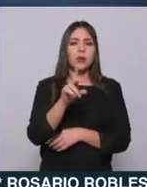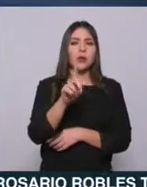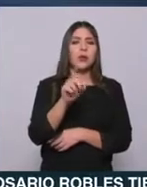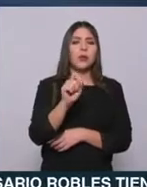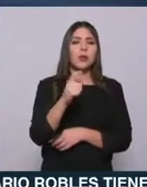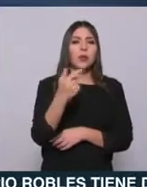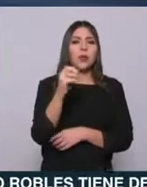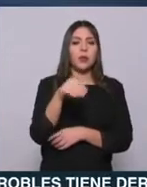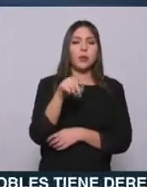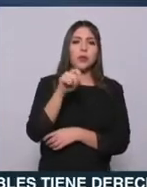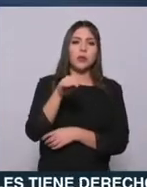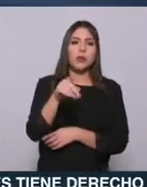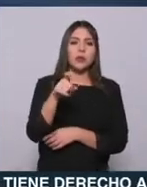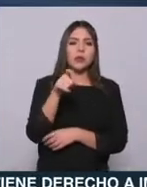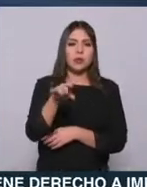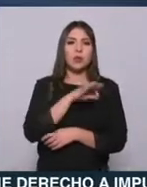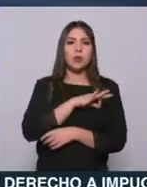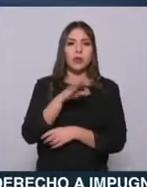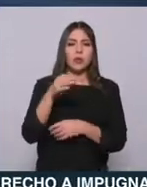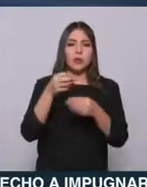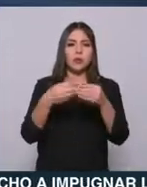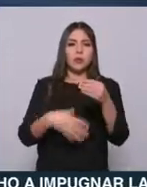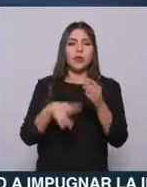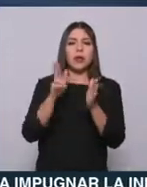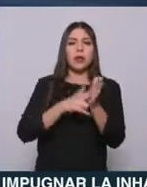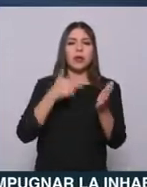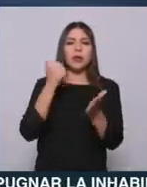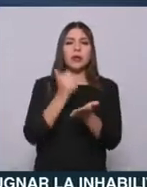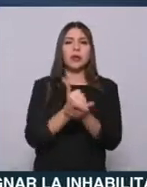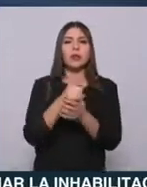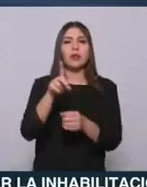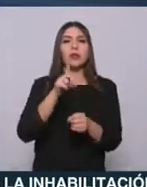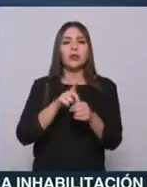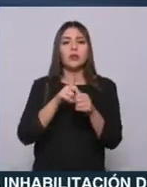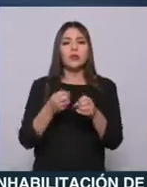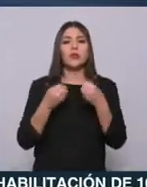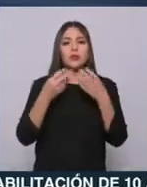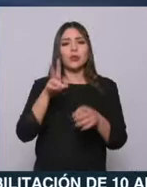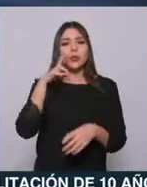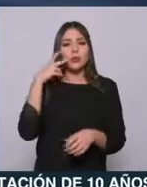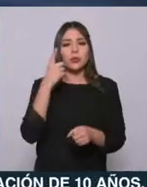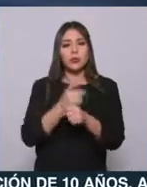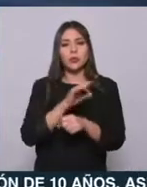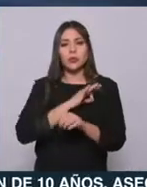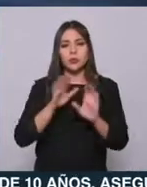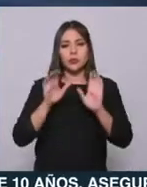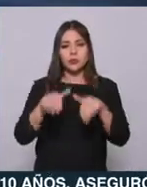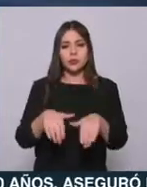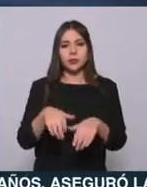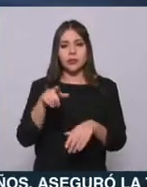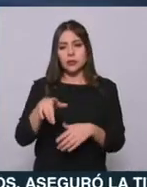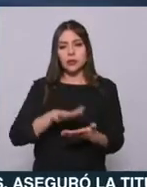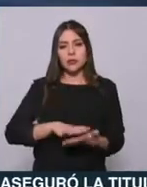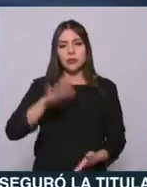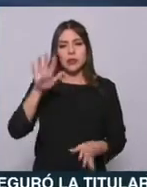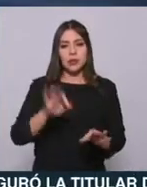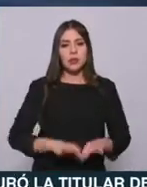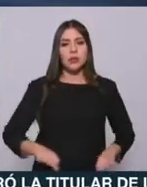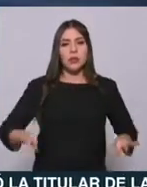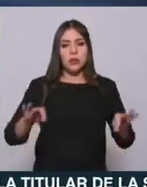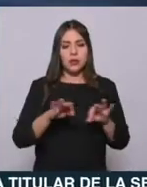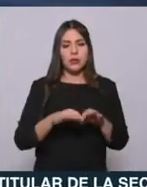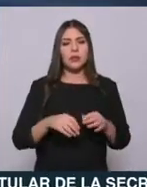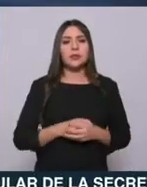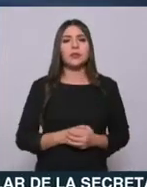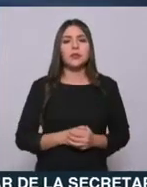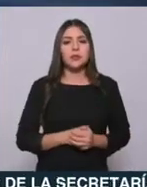www.senatra.salud.gov.mx. Ahí podemos descargar nuestra credencial de donador voluntario e inscribirnos en el registro. Eso es lo más importante. Y